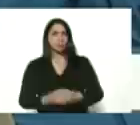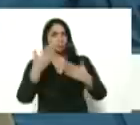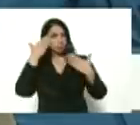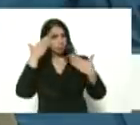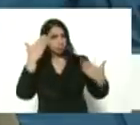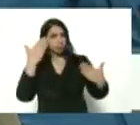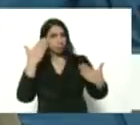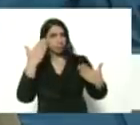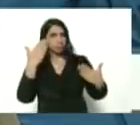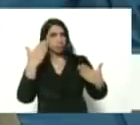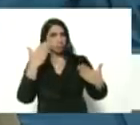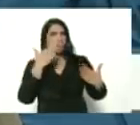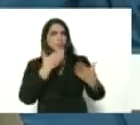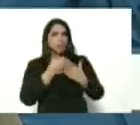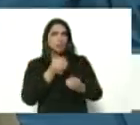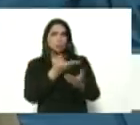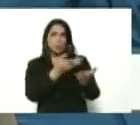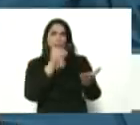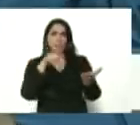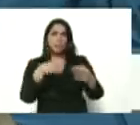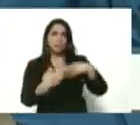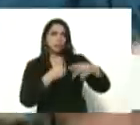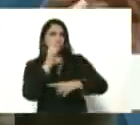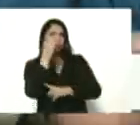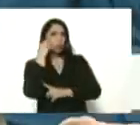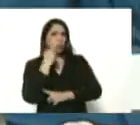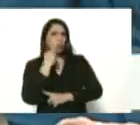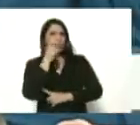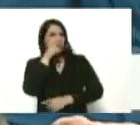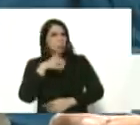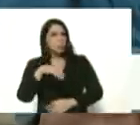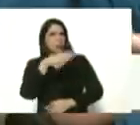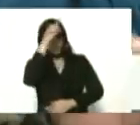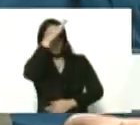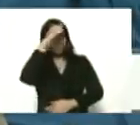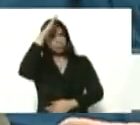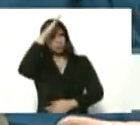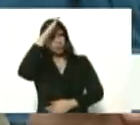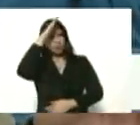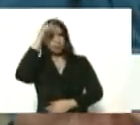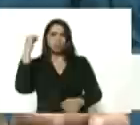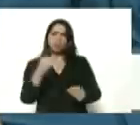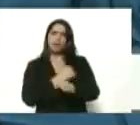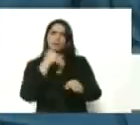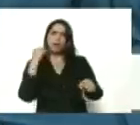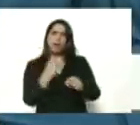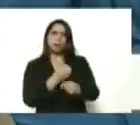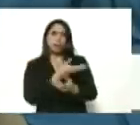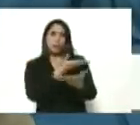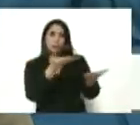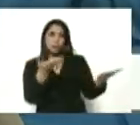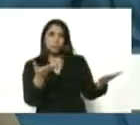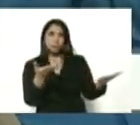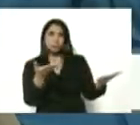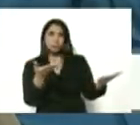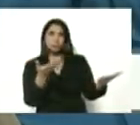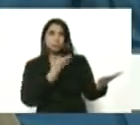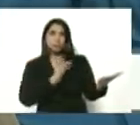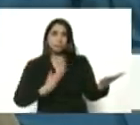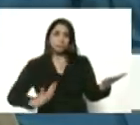de parte suya, por supuesto, y de la revolución. Pero ahí está el pueblo consciente trabajando. Esto es,